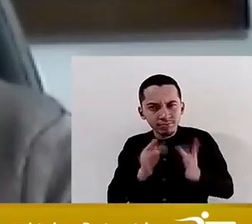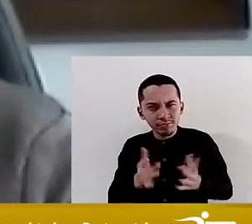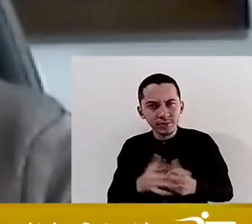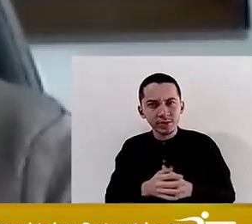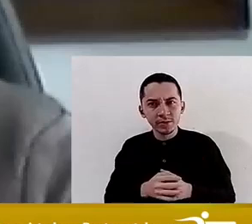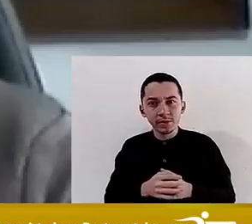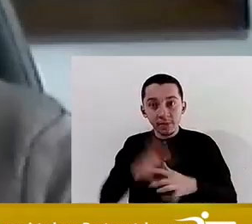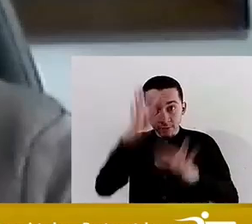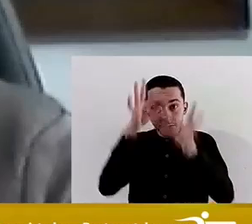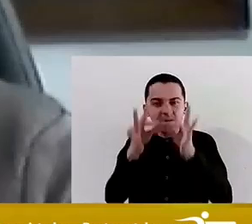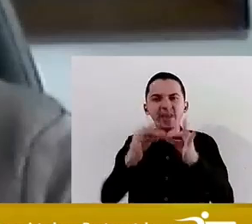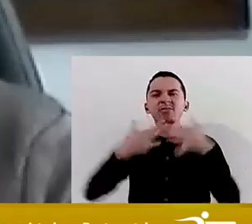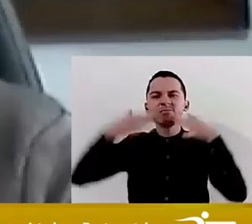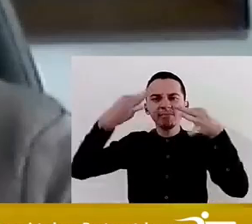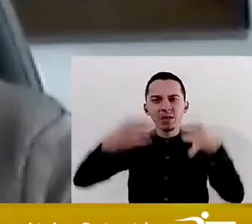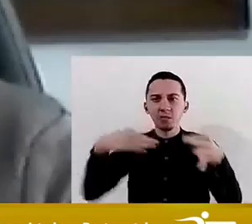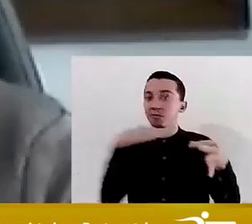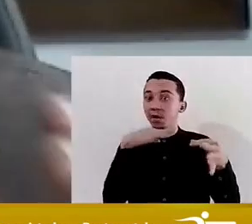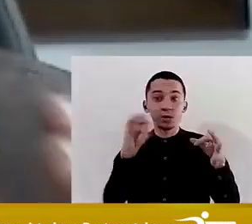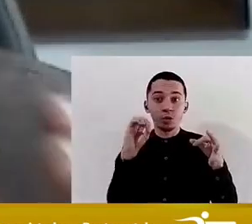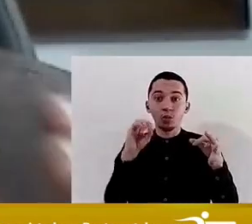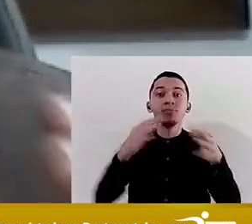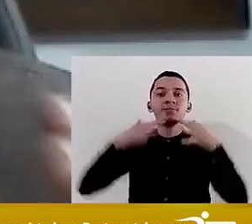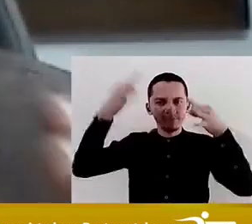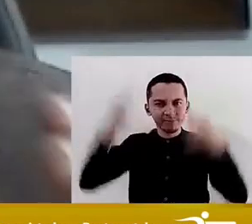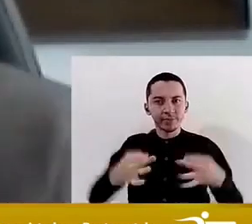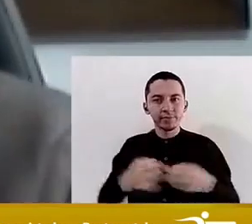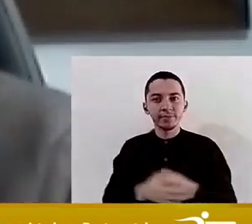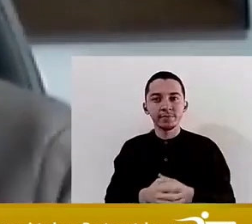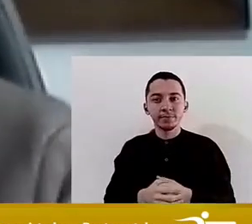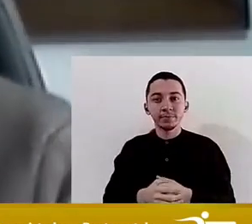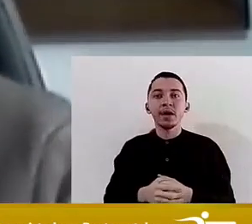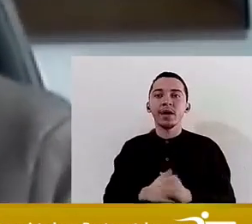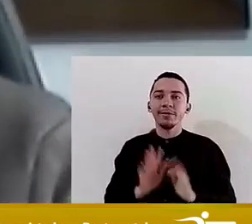fingida, vamos a limpiar el terreno.